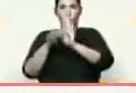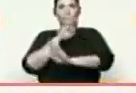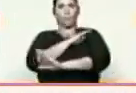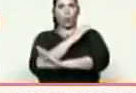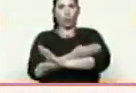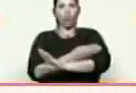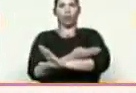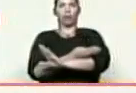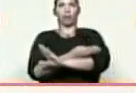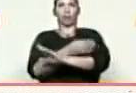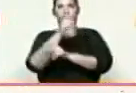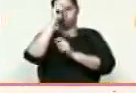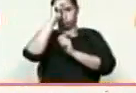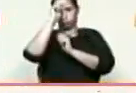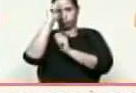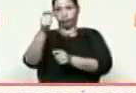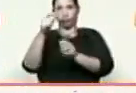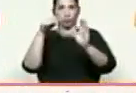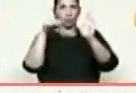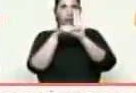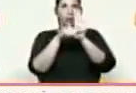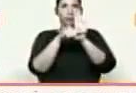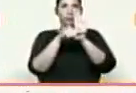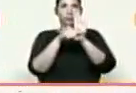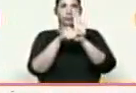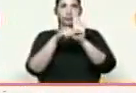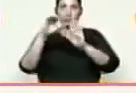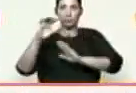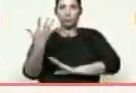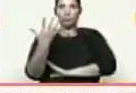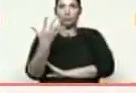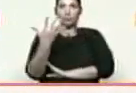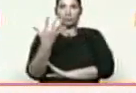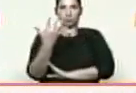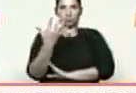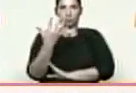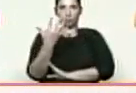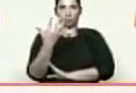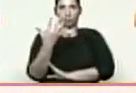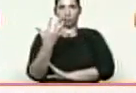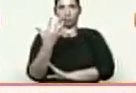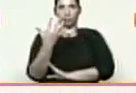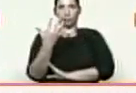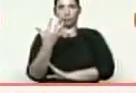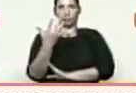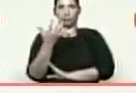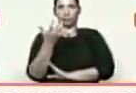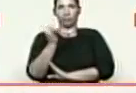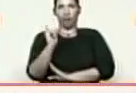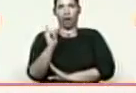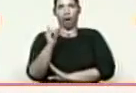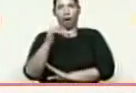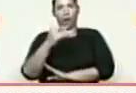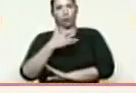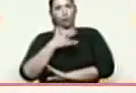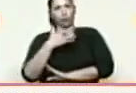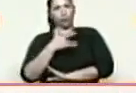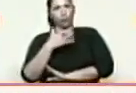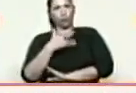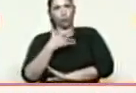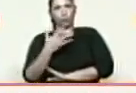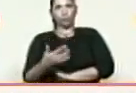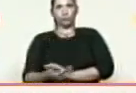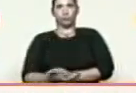da en el artículo 5, ahí está la esencia, es que Escarra, ¿verdad?, de